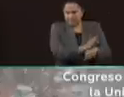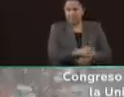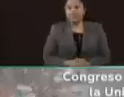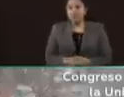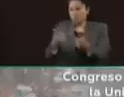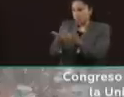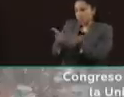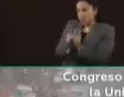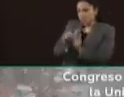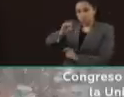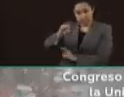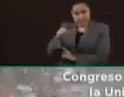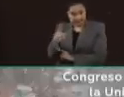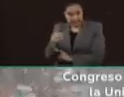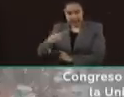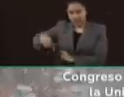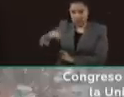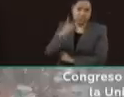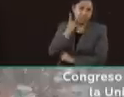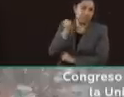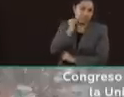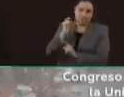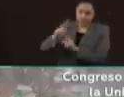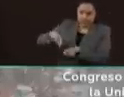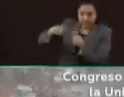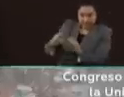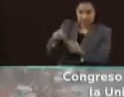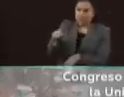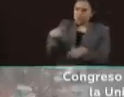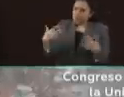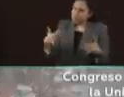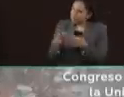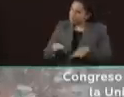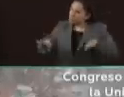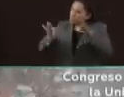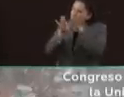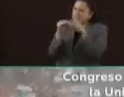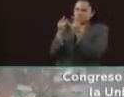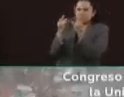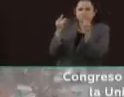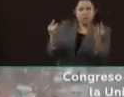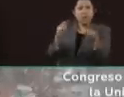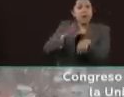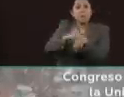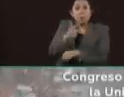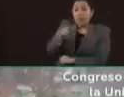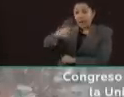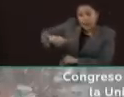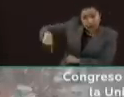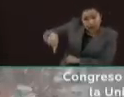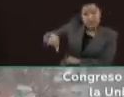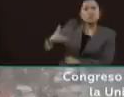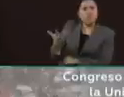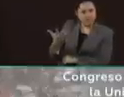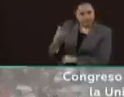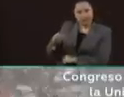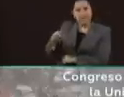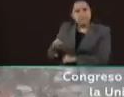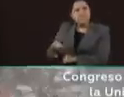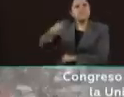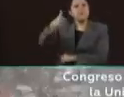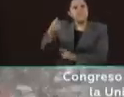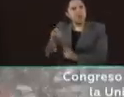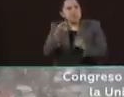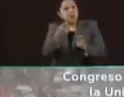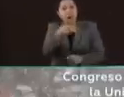legislatura será histórica porque será la legislatura que entregará la banda presidencial a la primera mujer presidenta de México,